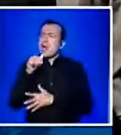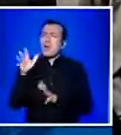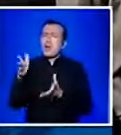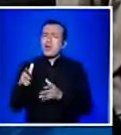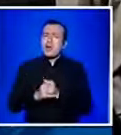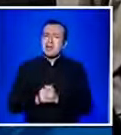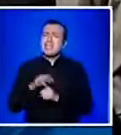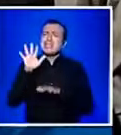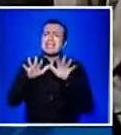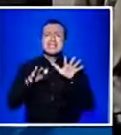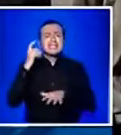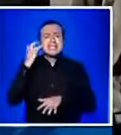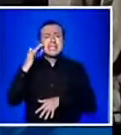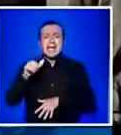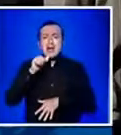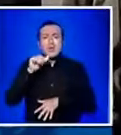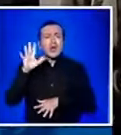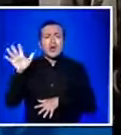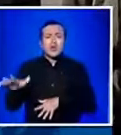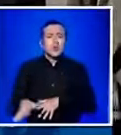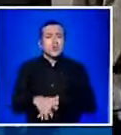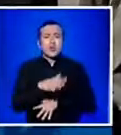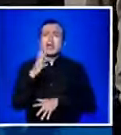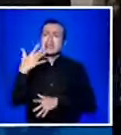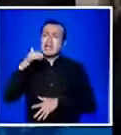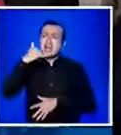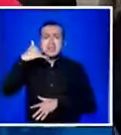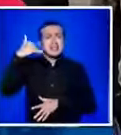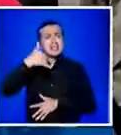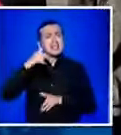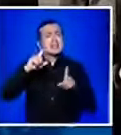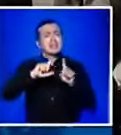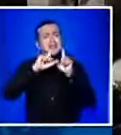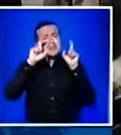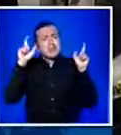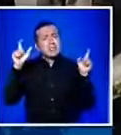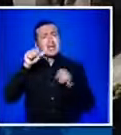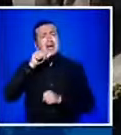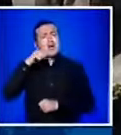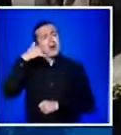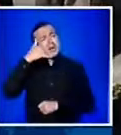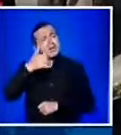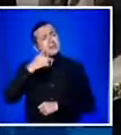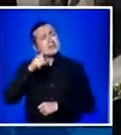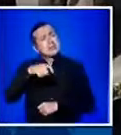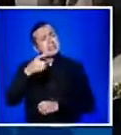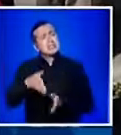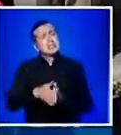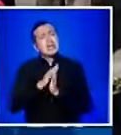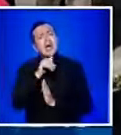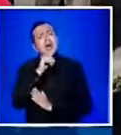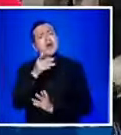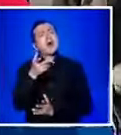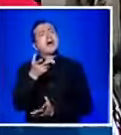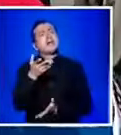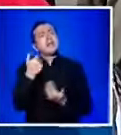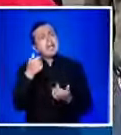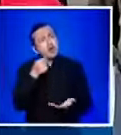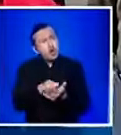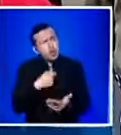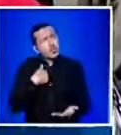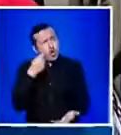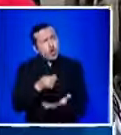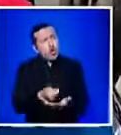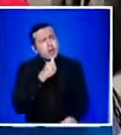15 días, señorita, que no tenemos agua. Hemos llamado a la empresa de agua que nos den el agua, que nos vendan siquiera, que nos den en